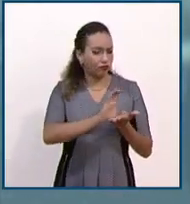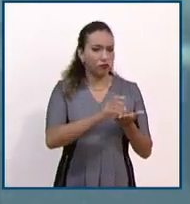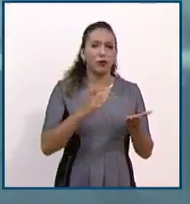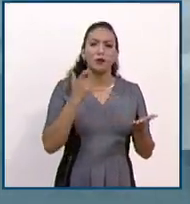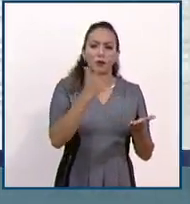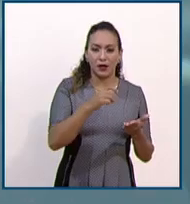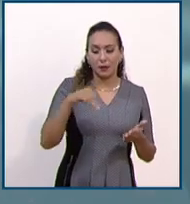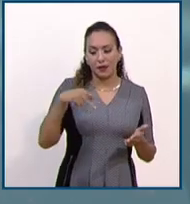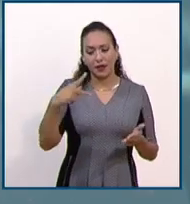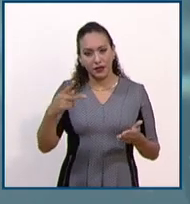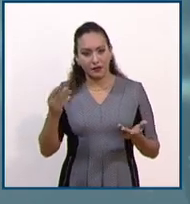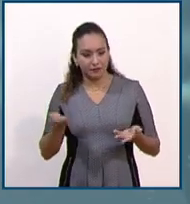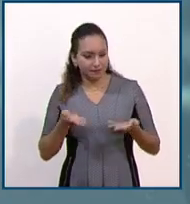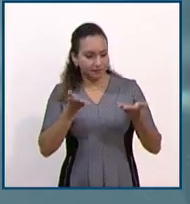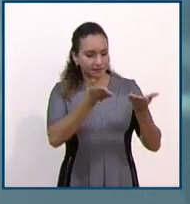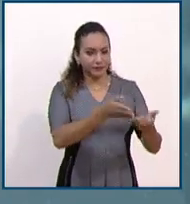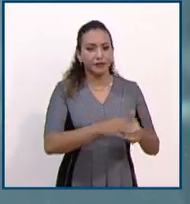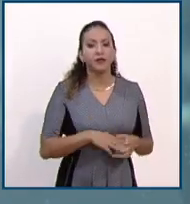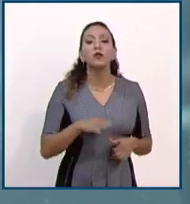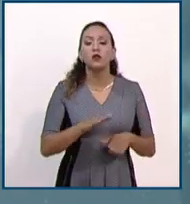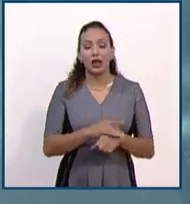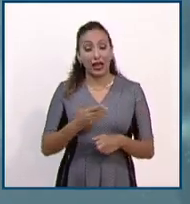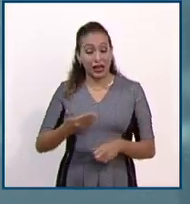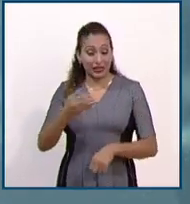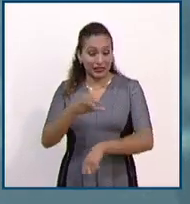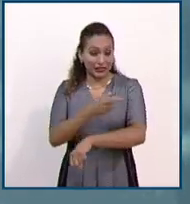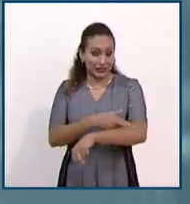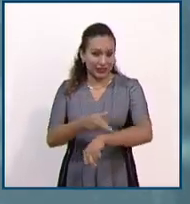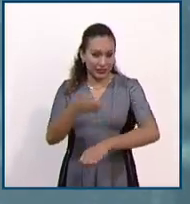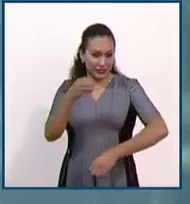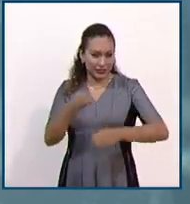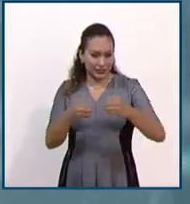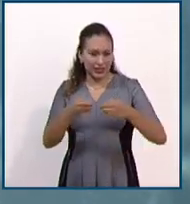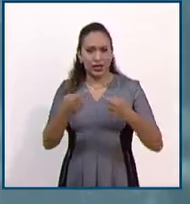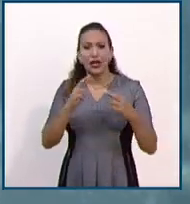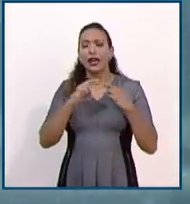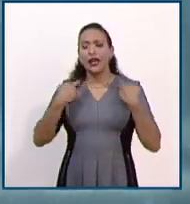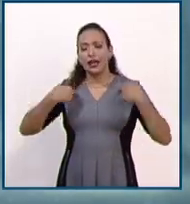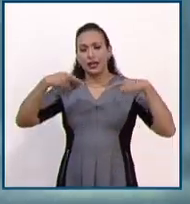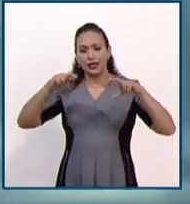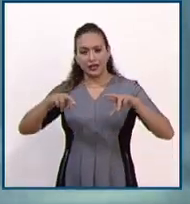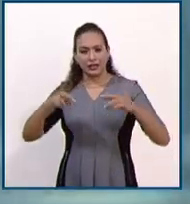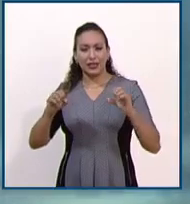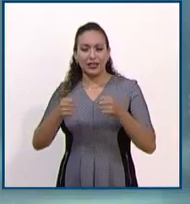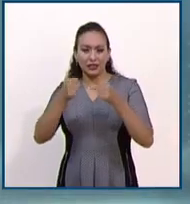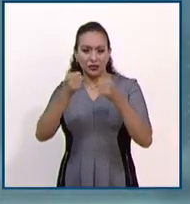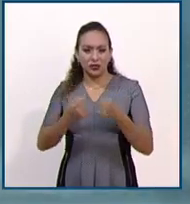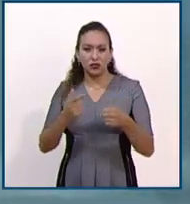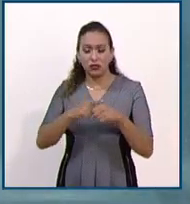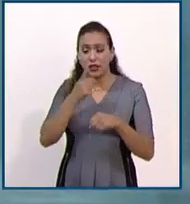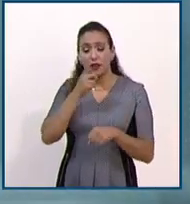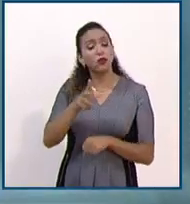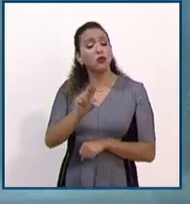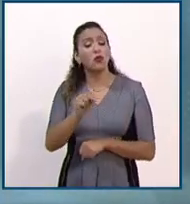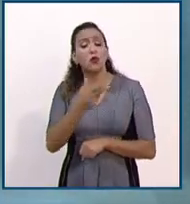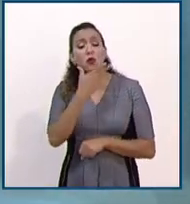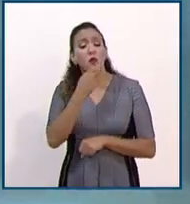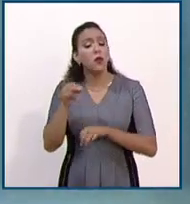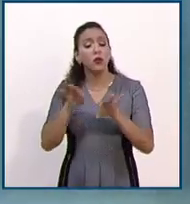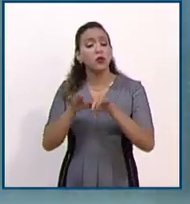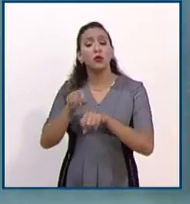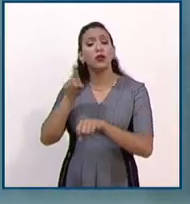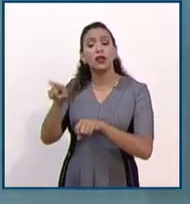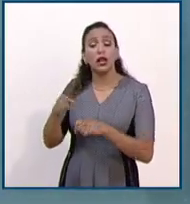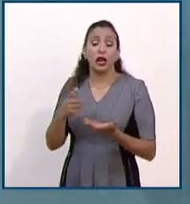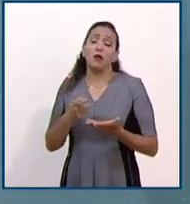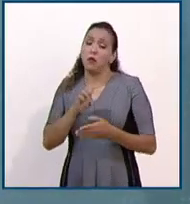Ministerio Público, ya que durante el proceso judicial el representante del Seguro Social negó la relación laboral, incurriendo en la probable comisión